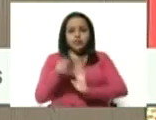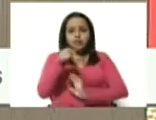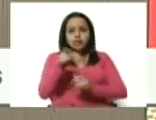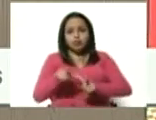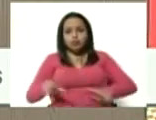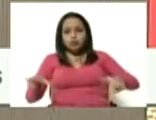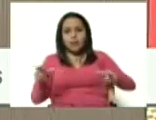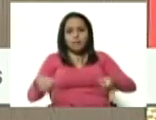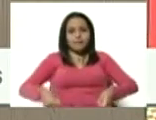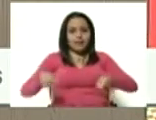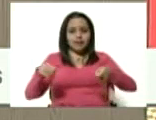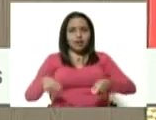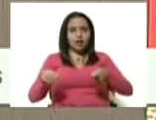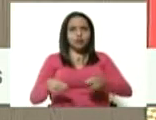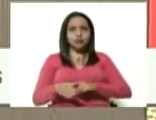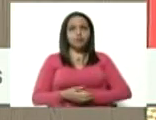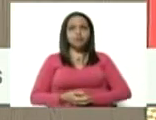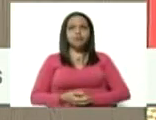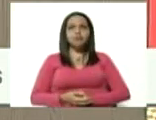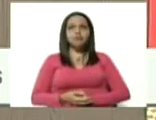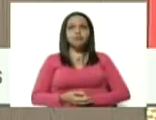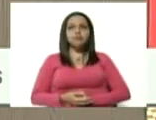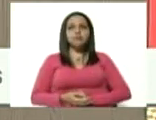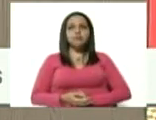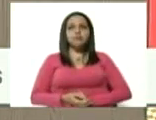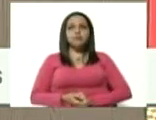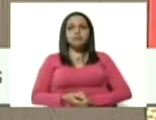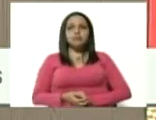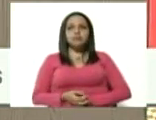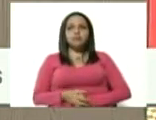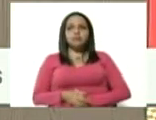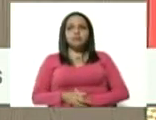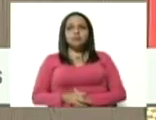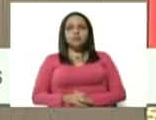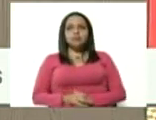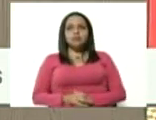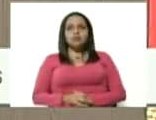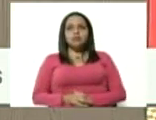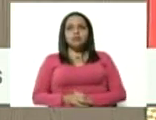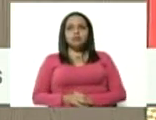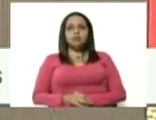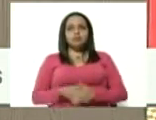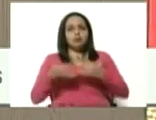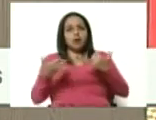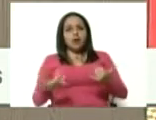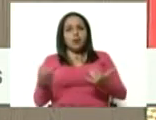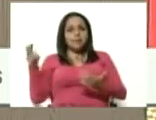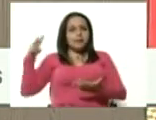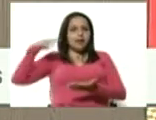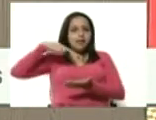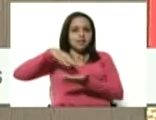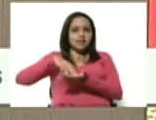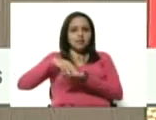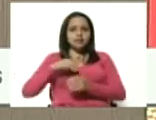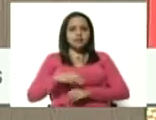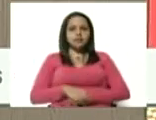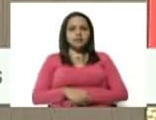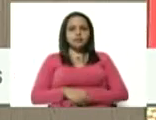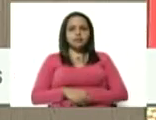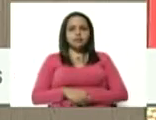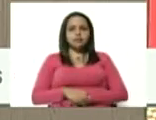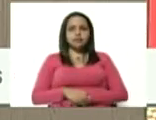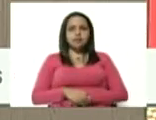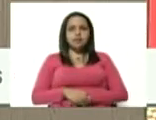mercado de las pulgas y del casco central de Maracaibo. Luego vamos al estado Miranda, de los cuales